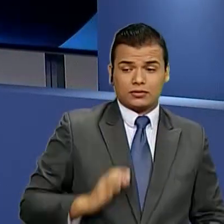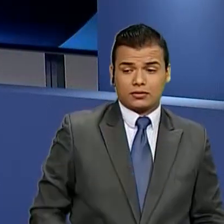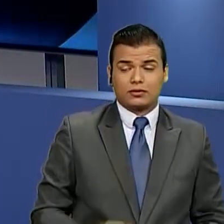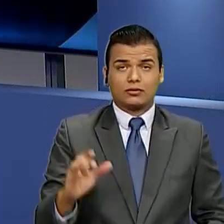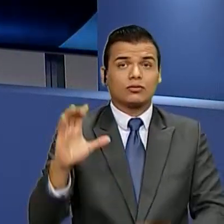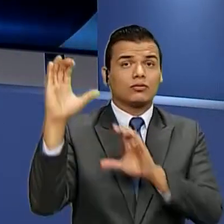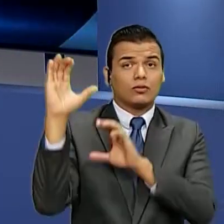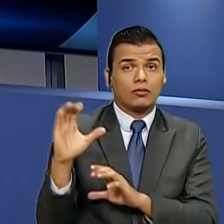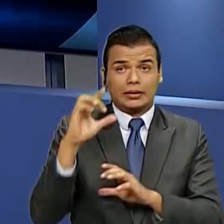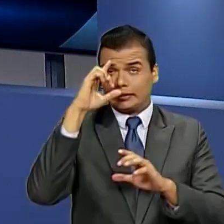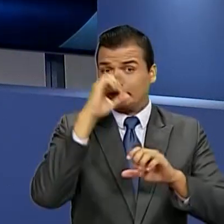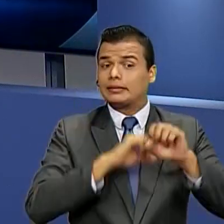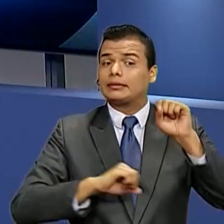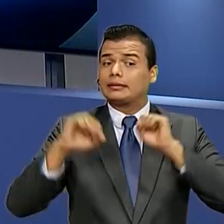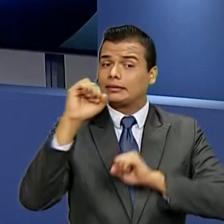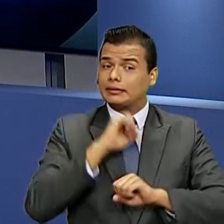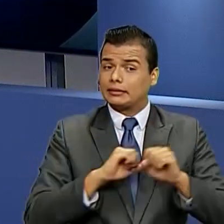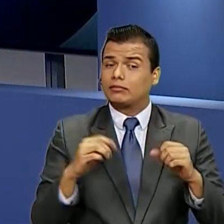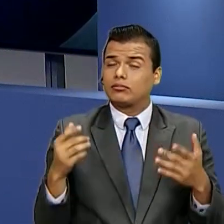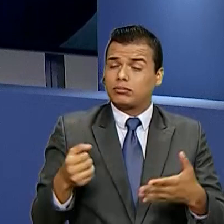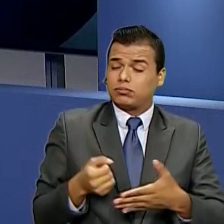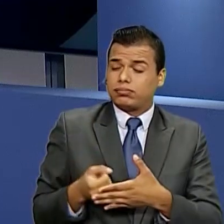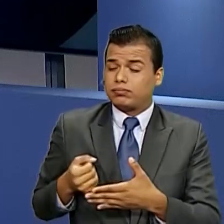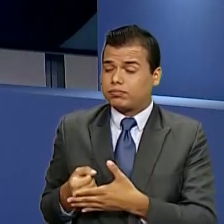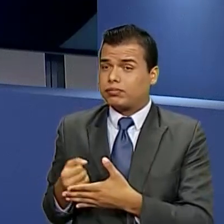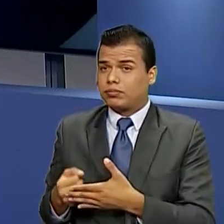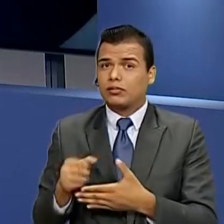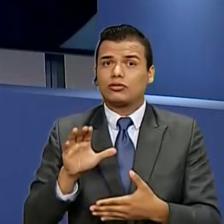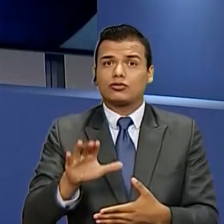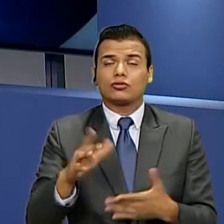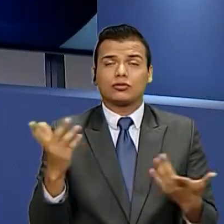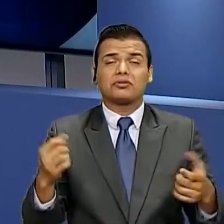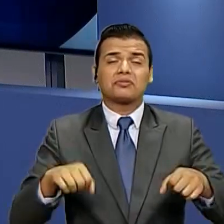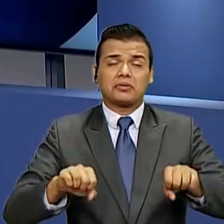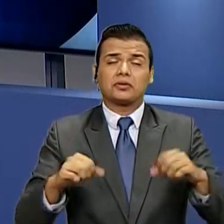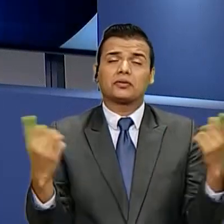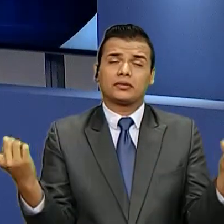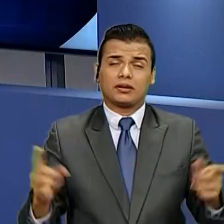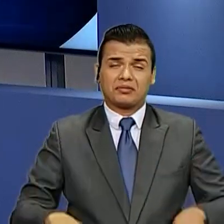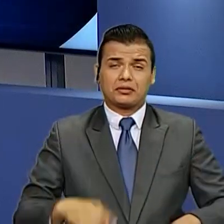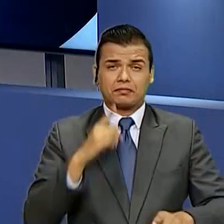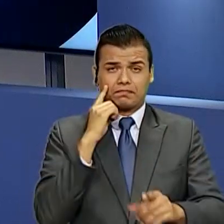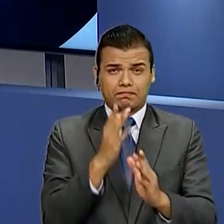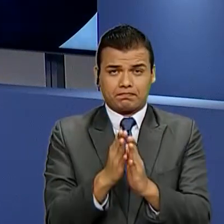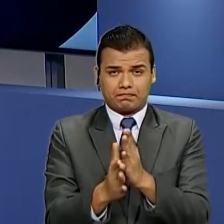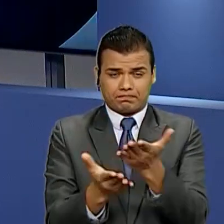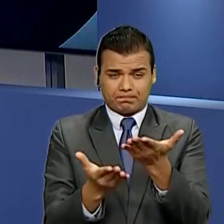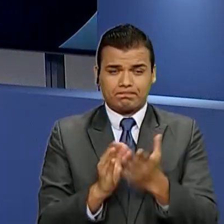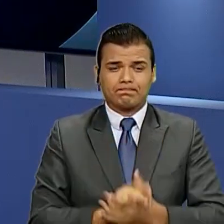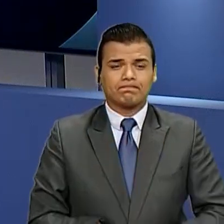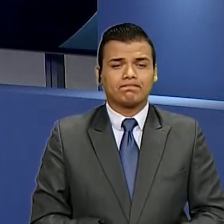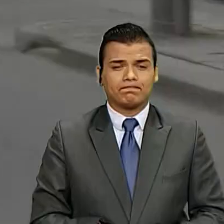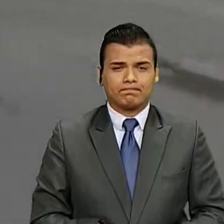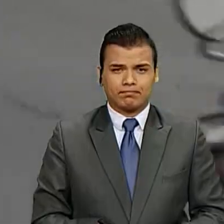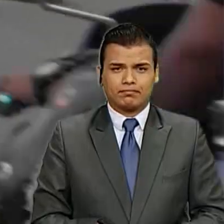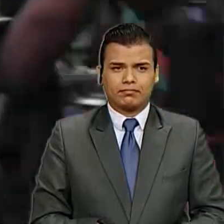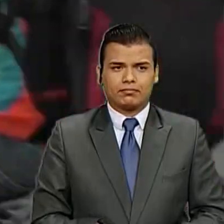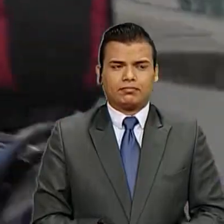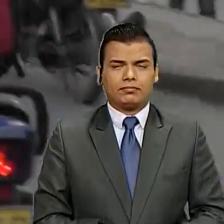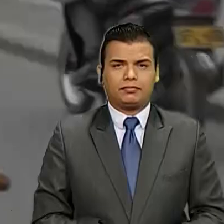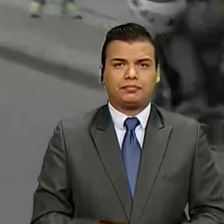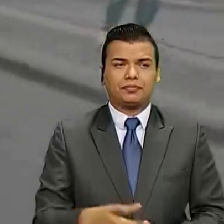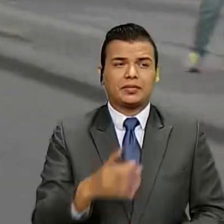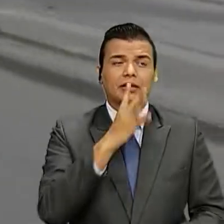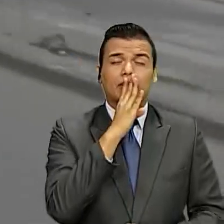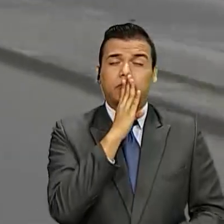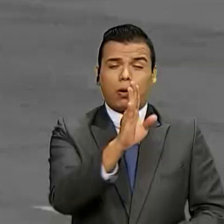también preocupan las cifras de accidentalidad en motocicletas. Informa Gustavo Alzate. El exceso de